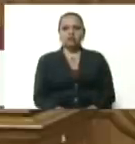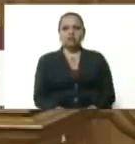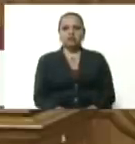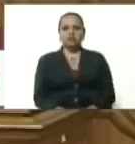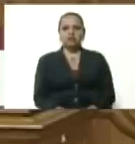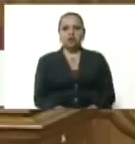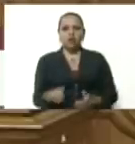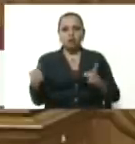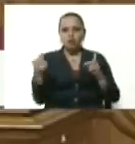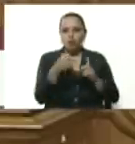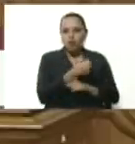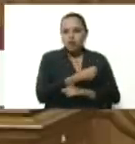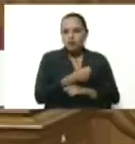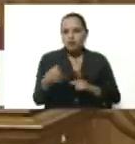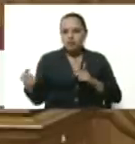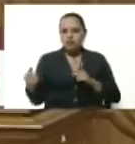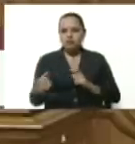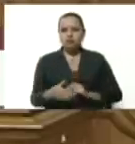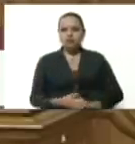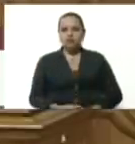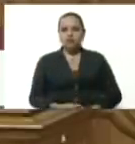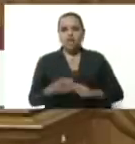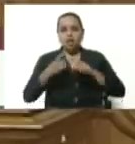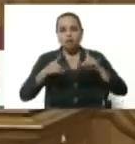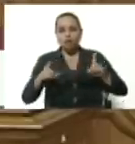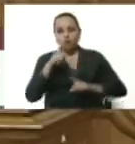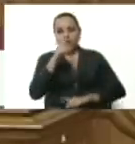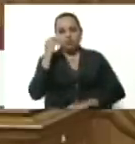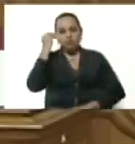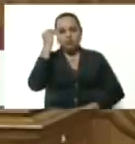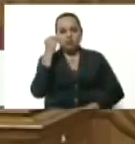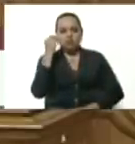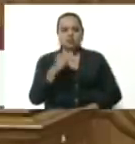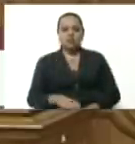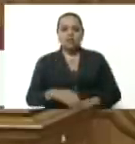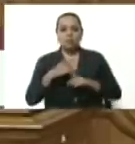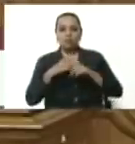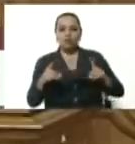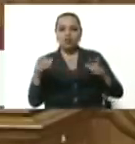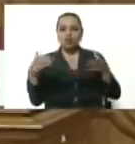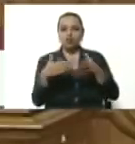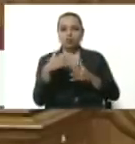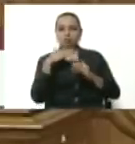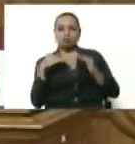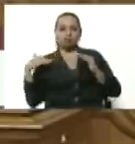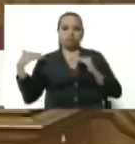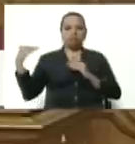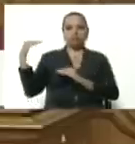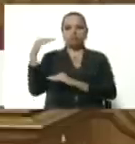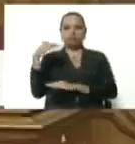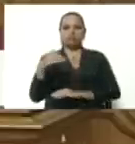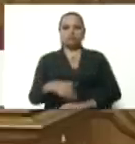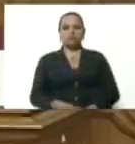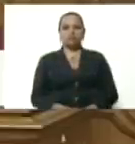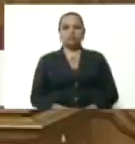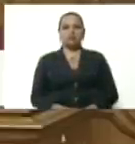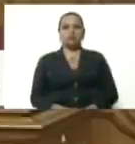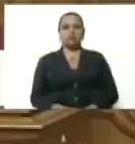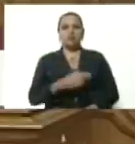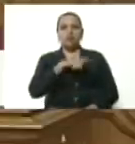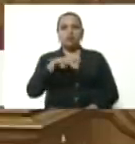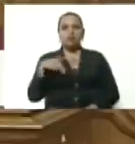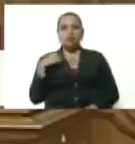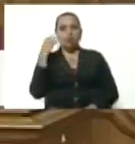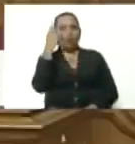con violencia. La democracia en la cual ellos creen, la democracia de las élites. Cuando nosotros estábamos